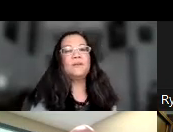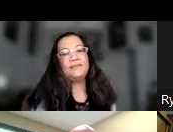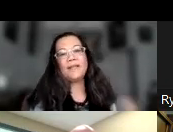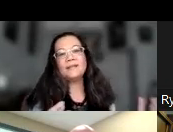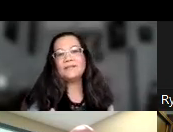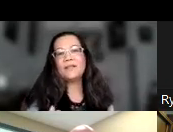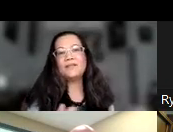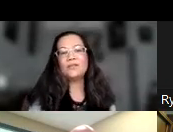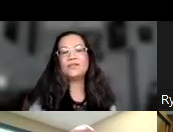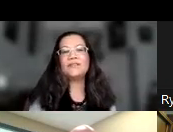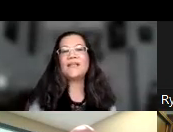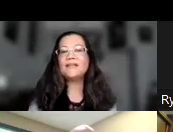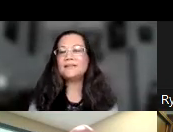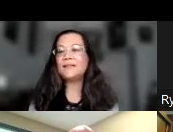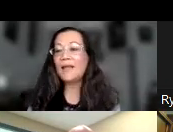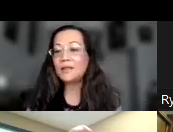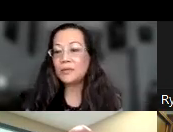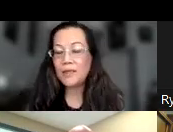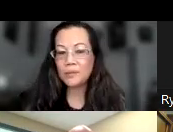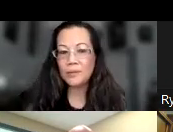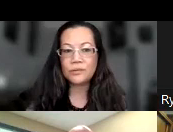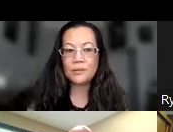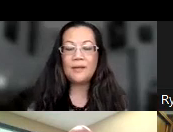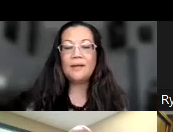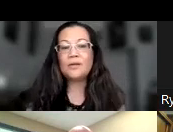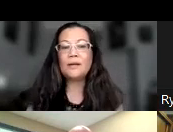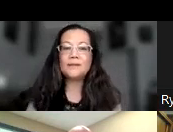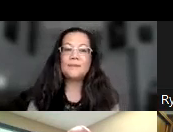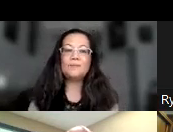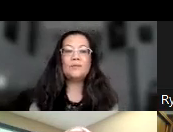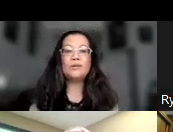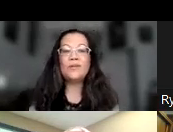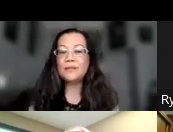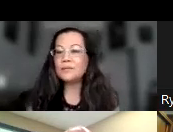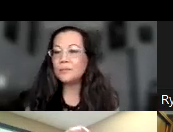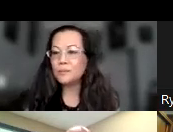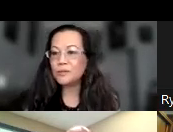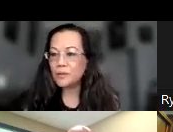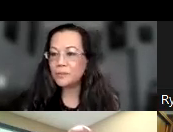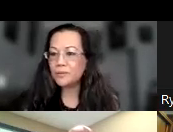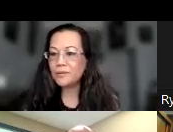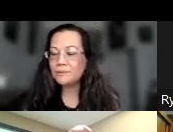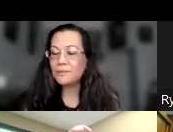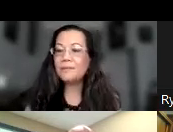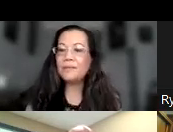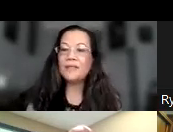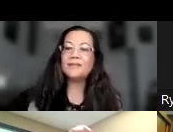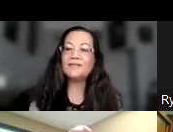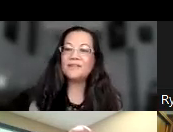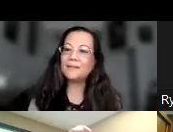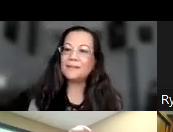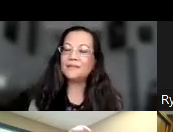solo tuvimos dos. Así que actividades específicas para accesos y equidad y la promoción de